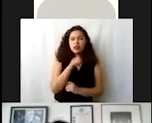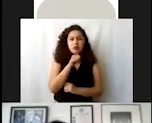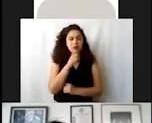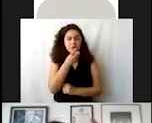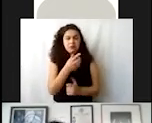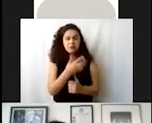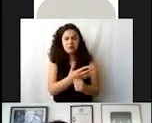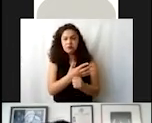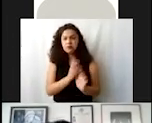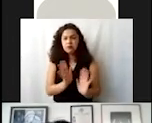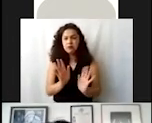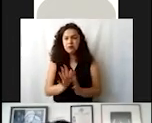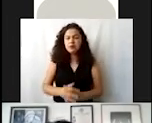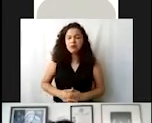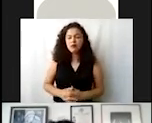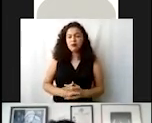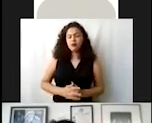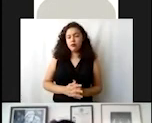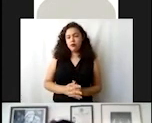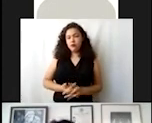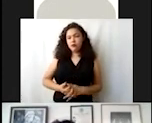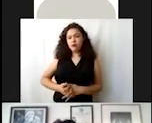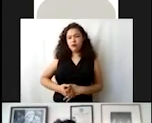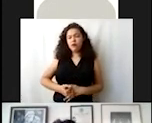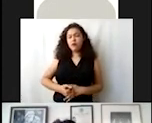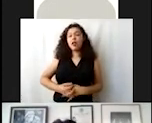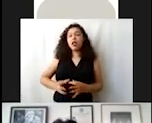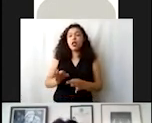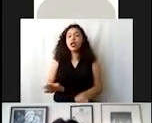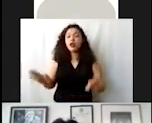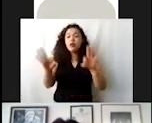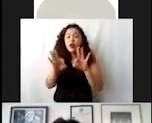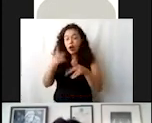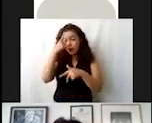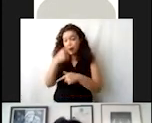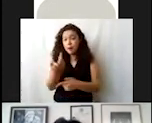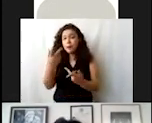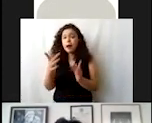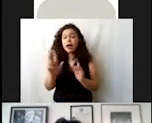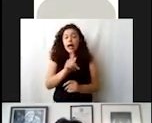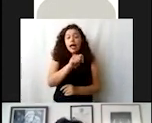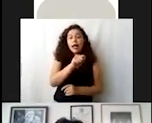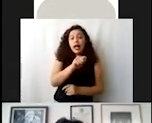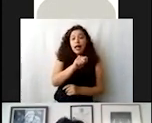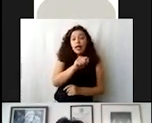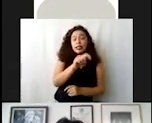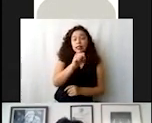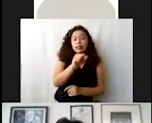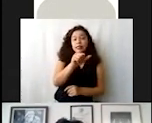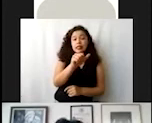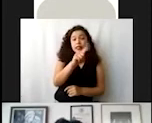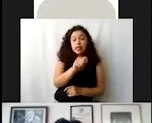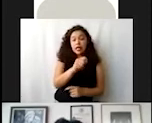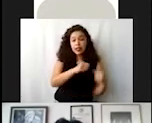O sea, le dan mucha importancia al domicilio para efectos de la relación tributaria que tiene el contribuyente con la